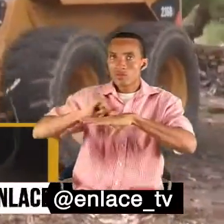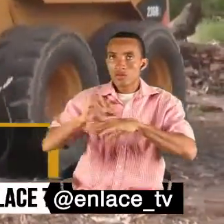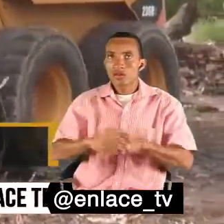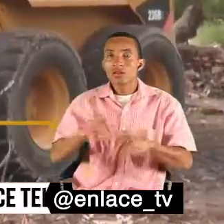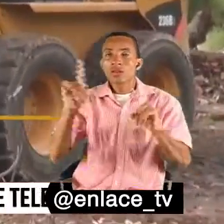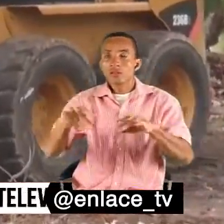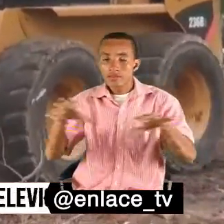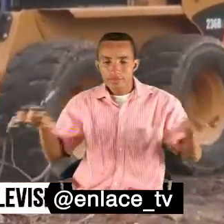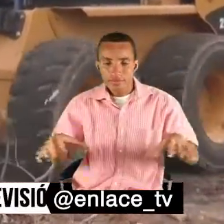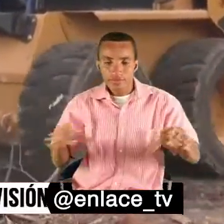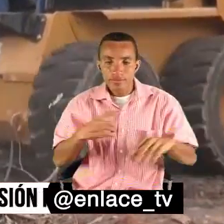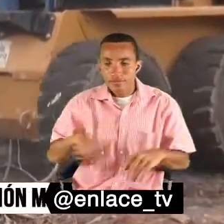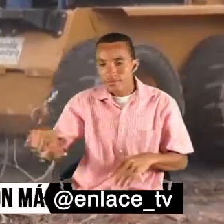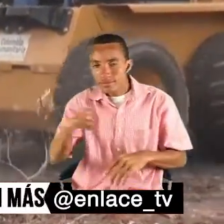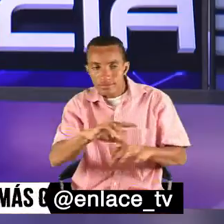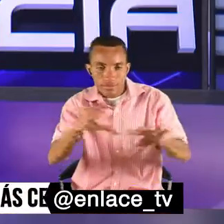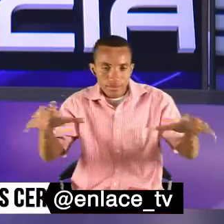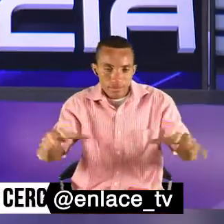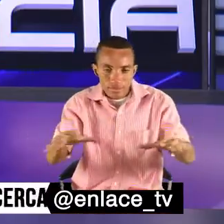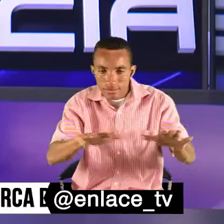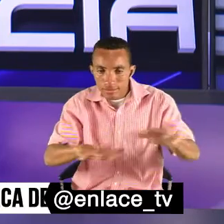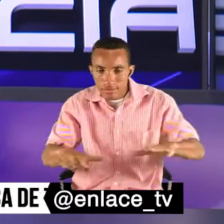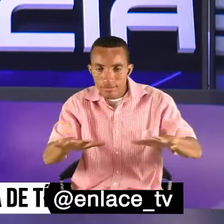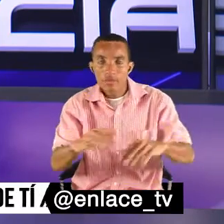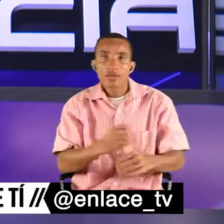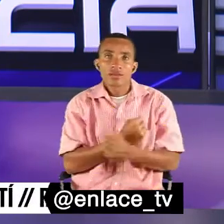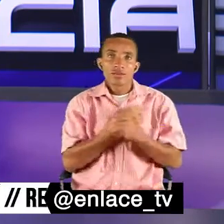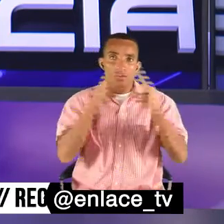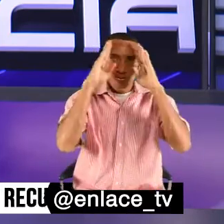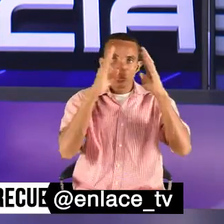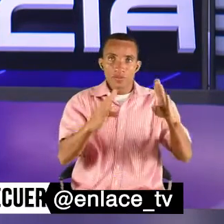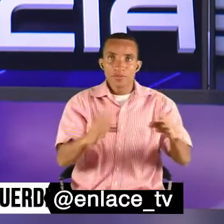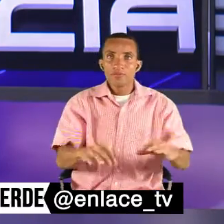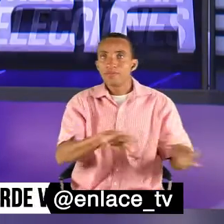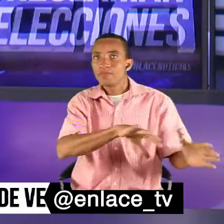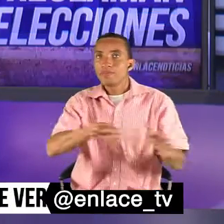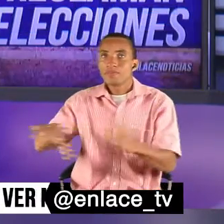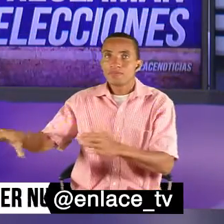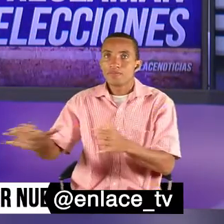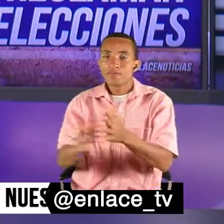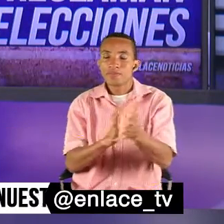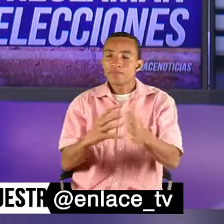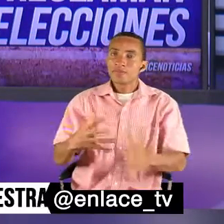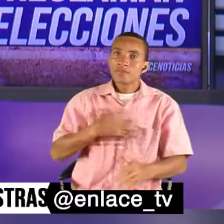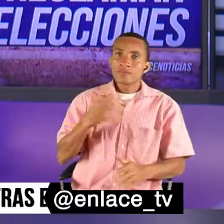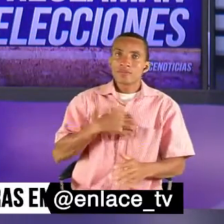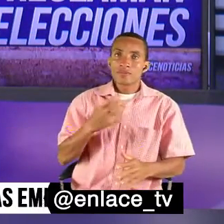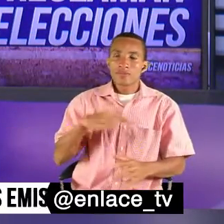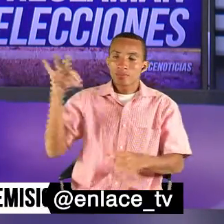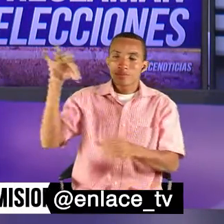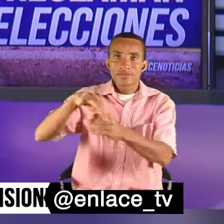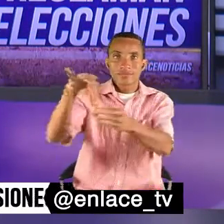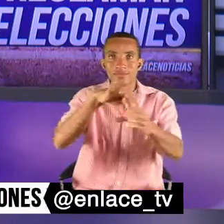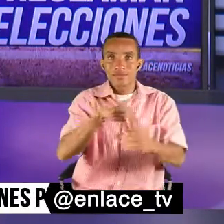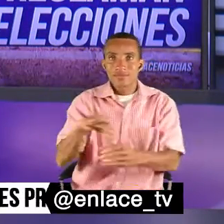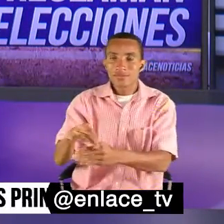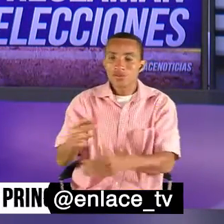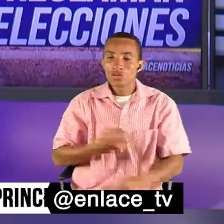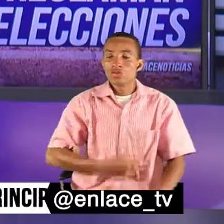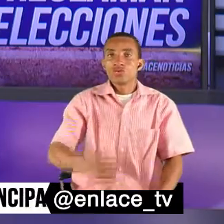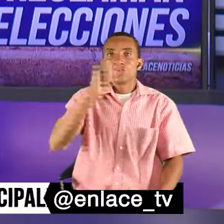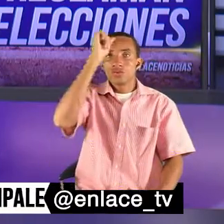más amigables con los humedales. Siguen las quejas por proceso de elección comunal del próximo domingo. Vecinos del